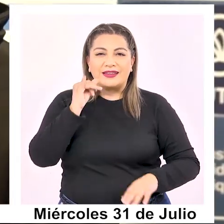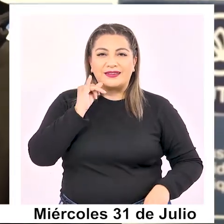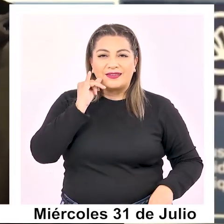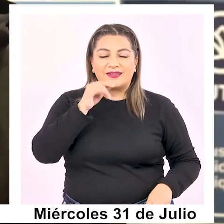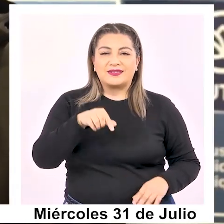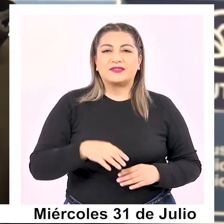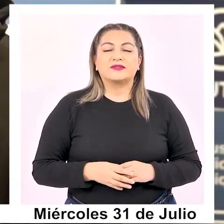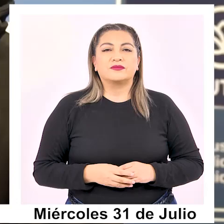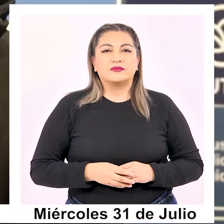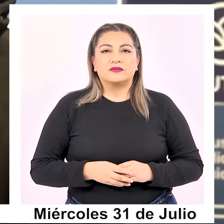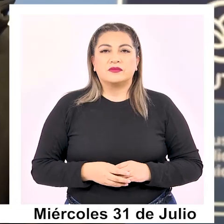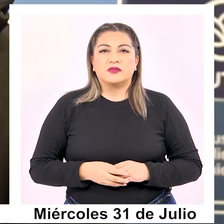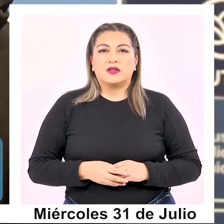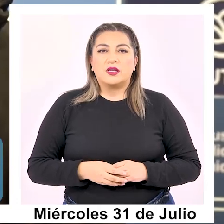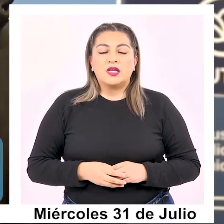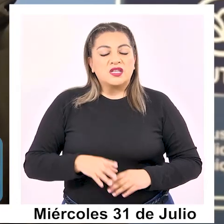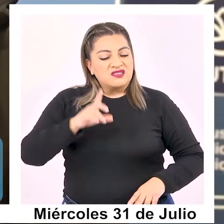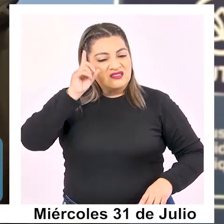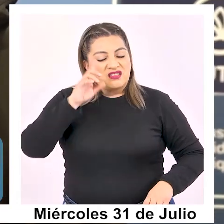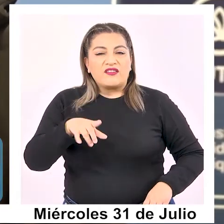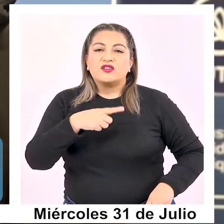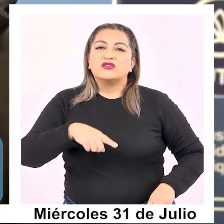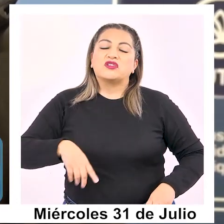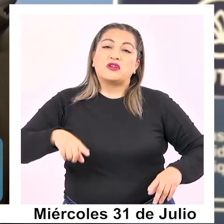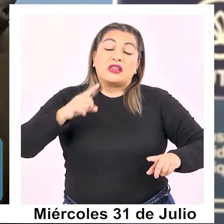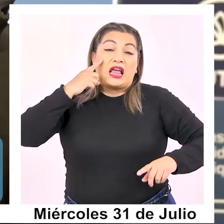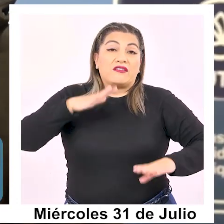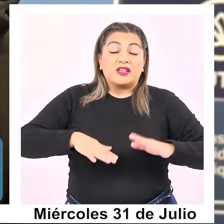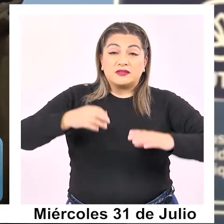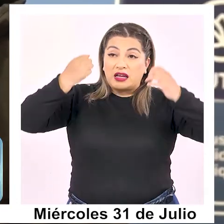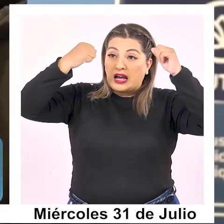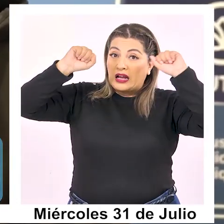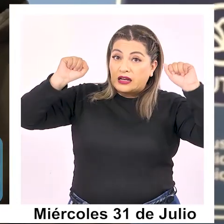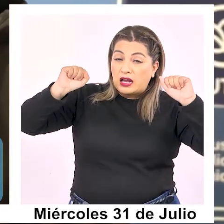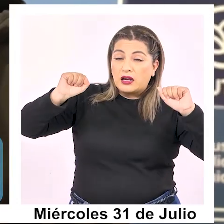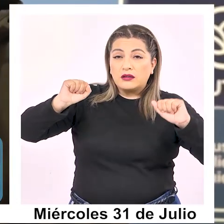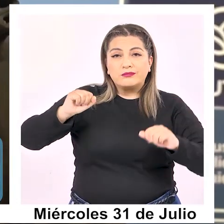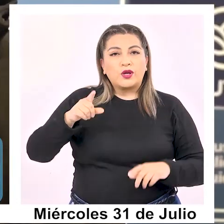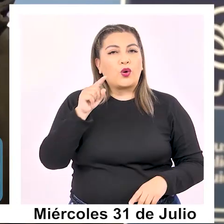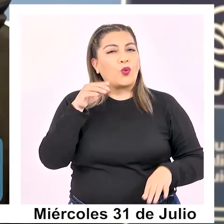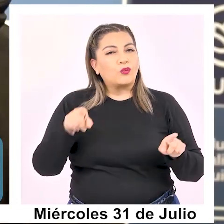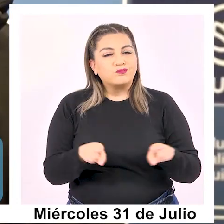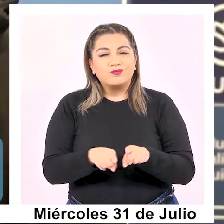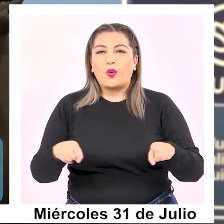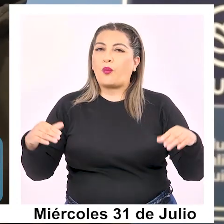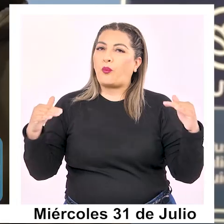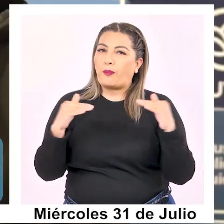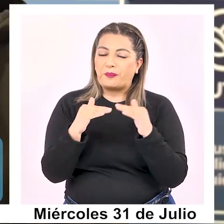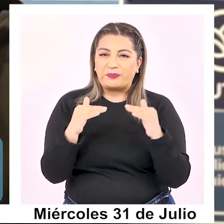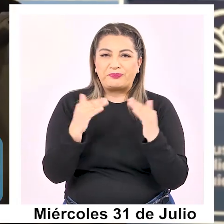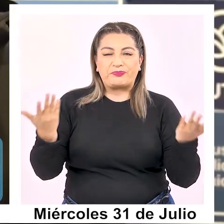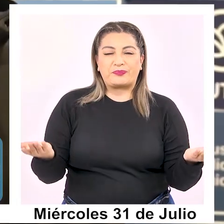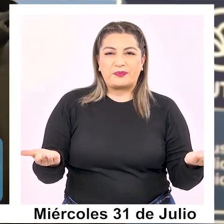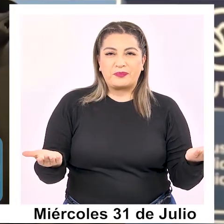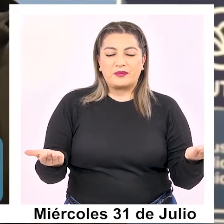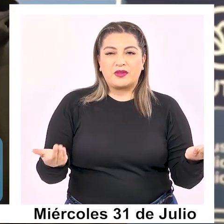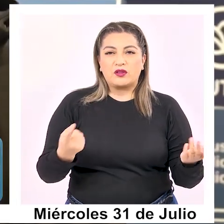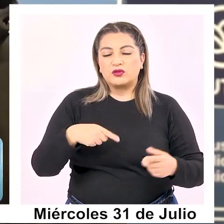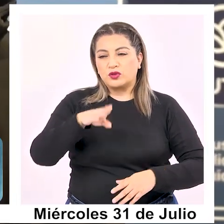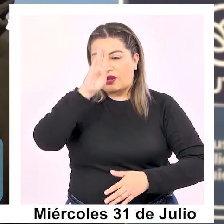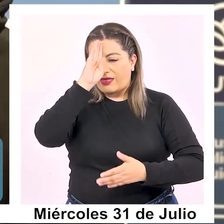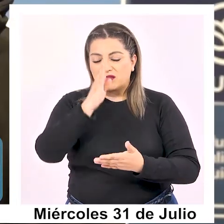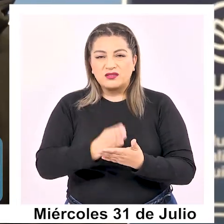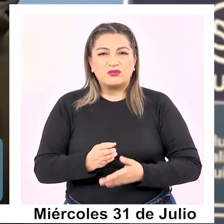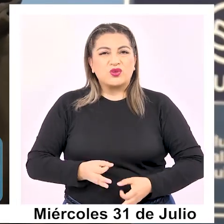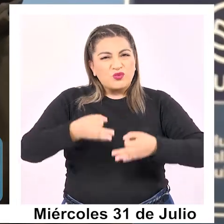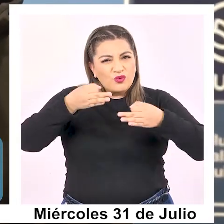Sabíamos que acá nos teníamos que llevar algo O podíamos haber ganado No lo ganamos porque no fuimos efectivos No tomamos ahí la decisión